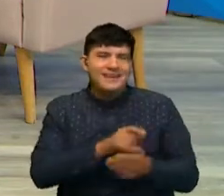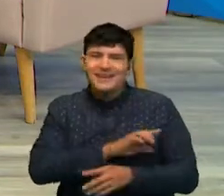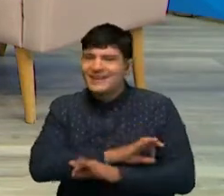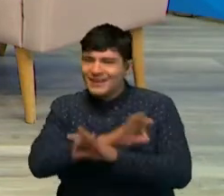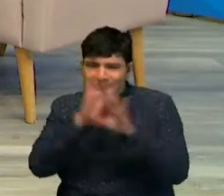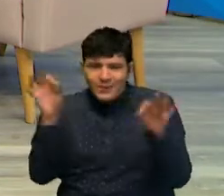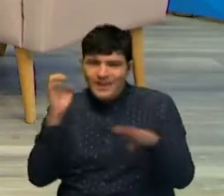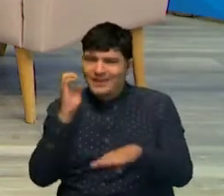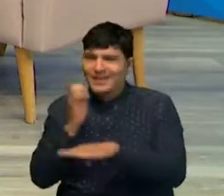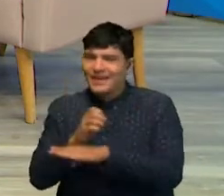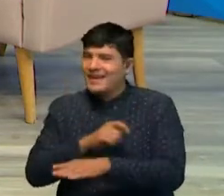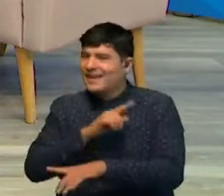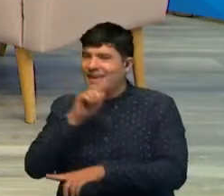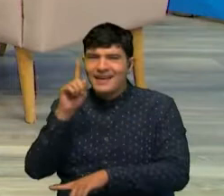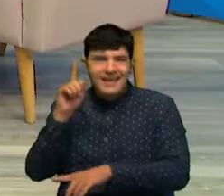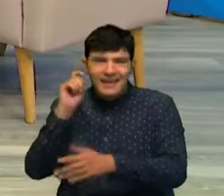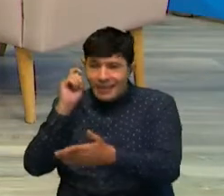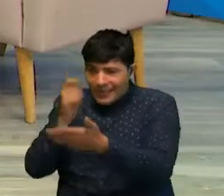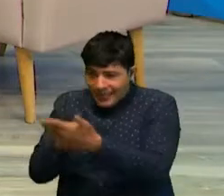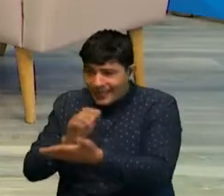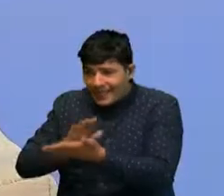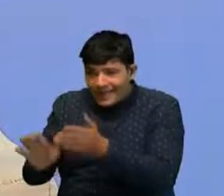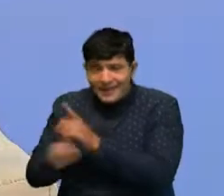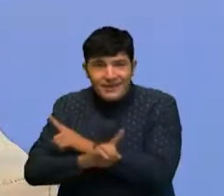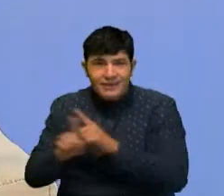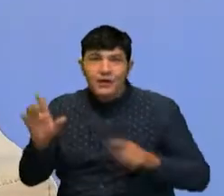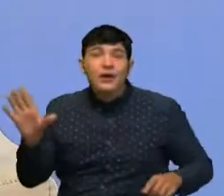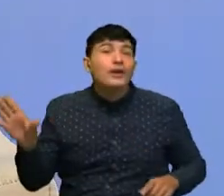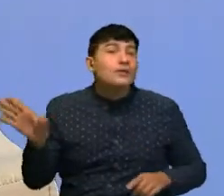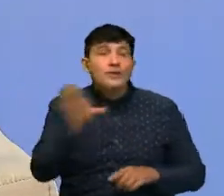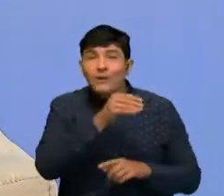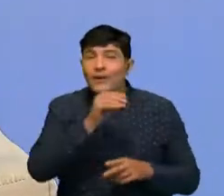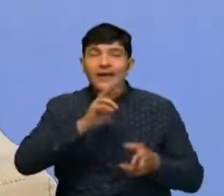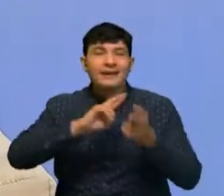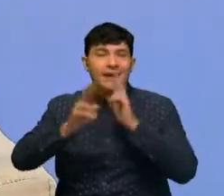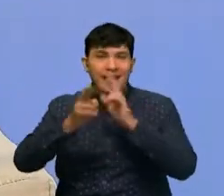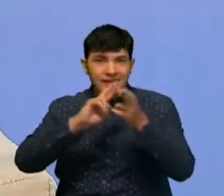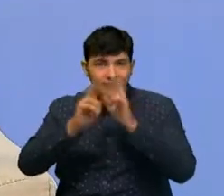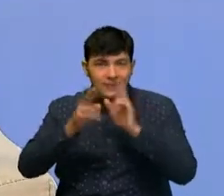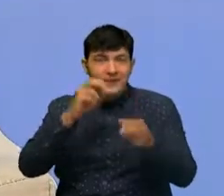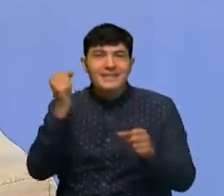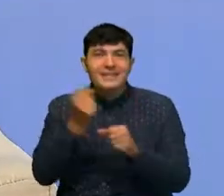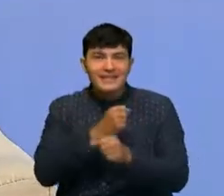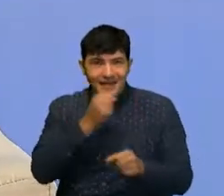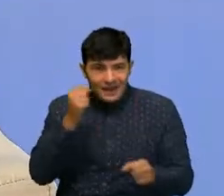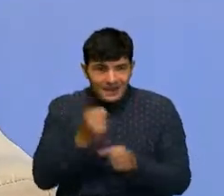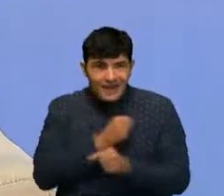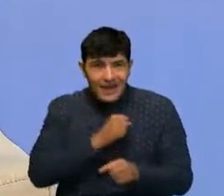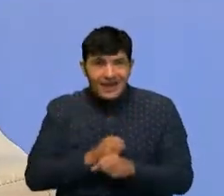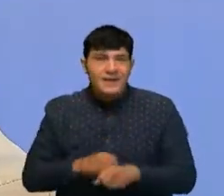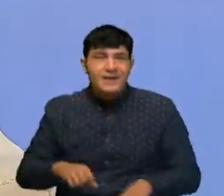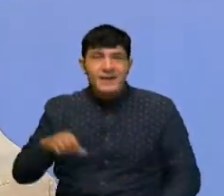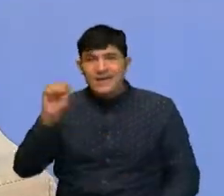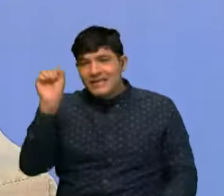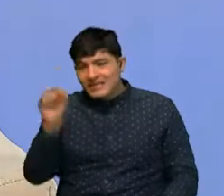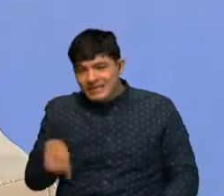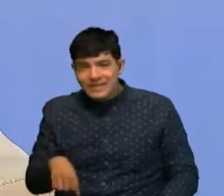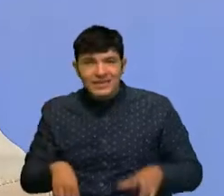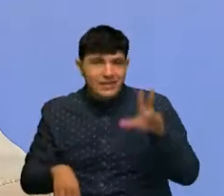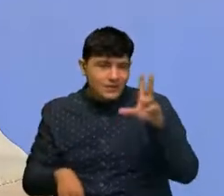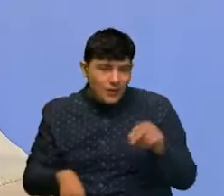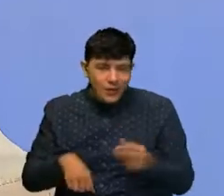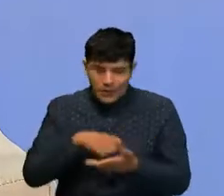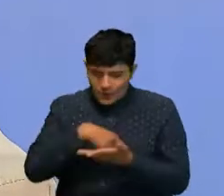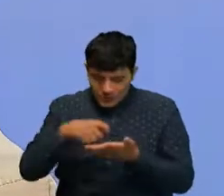entidad exenta. Ninguna entidad exenta. Mire, toda relación laboral, sí, toda relación laboral, así tenga o no tenga contrato